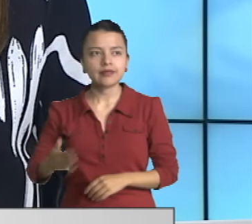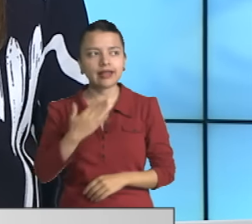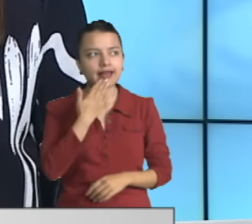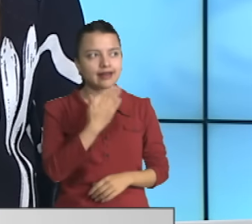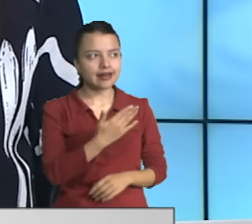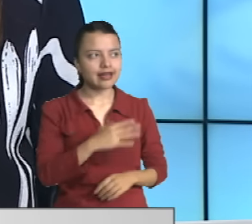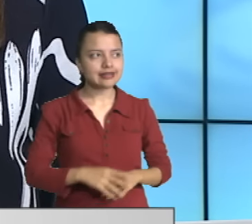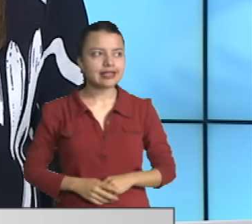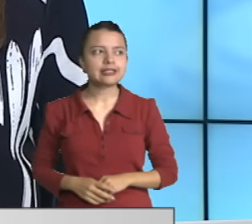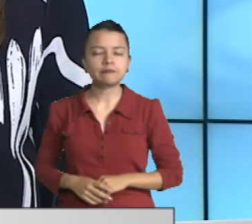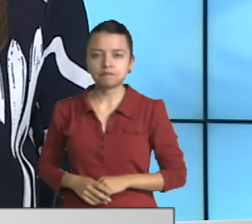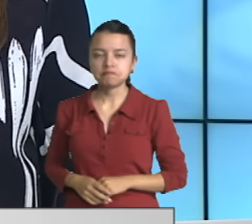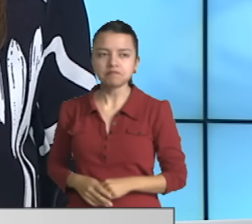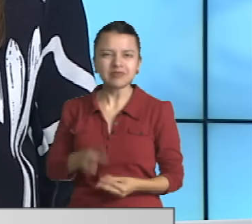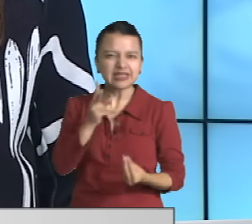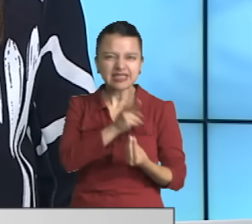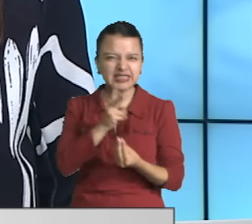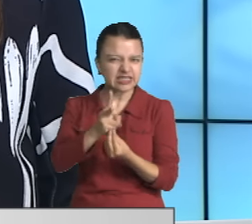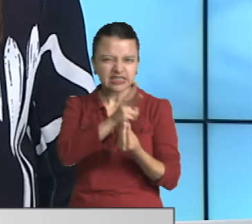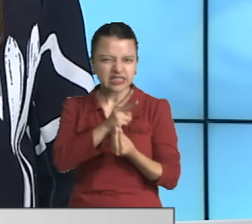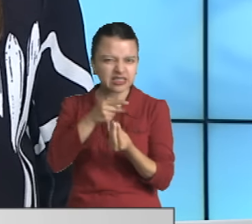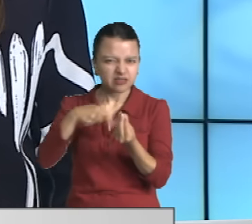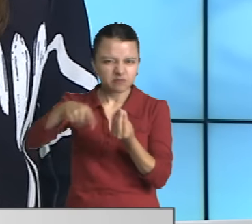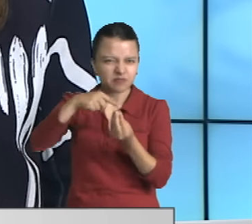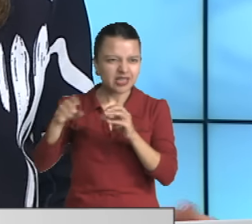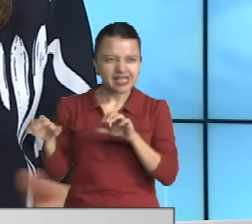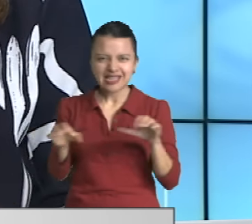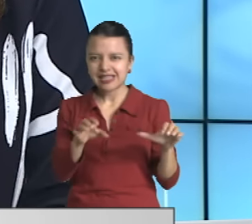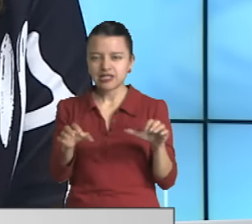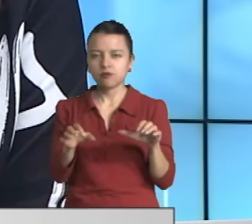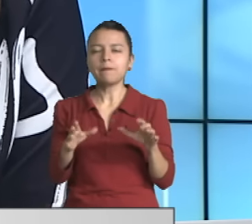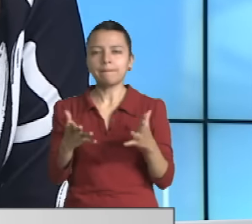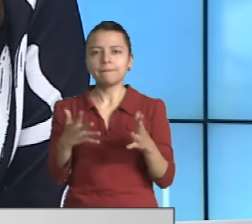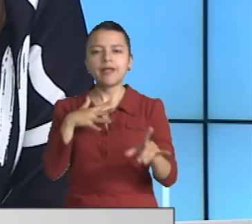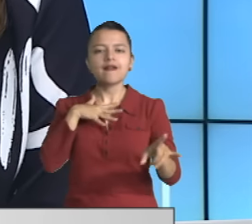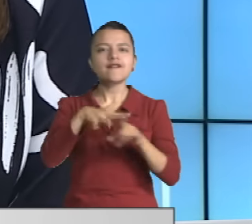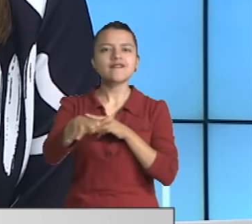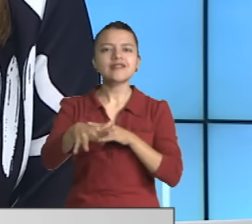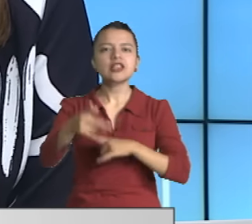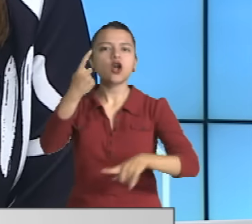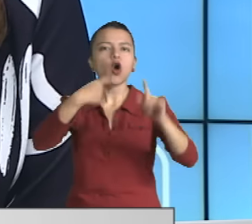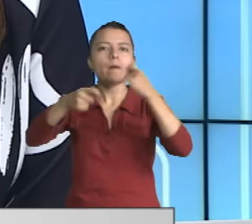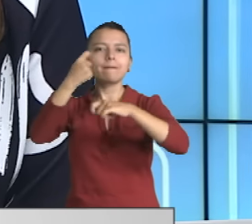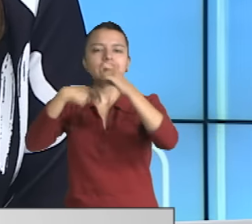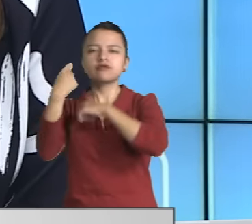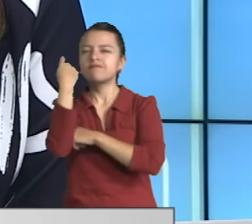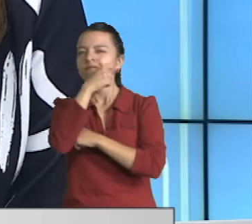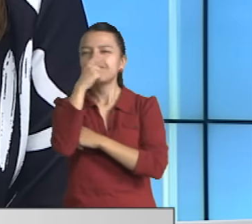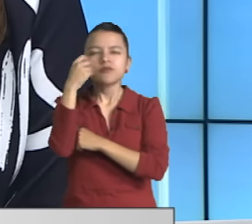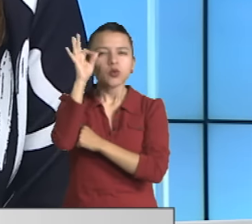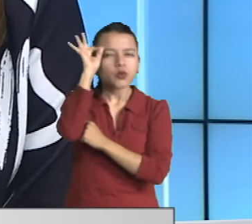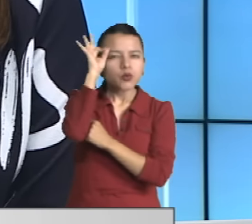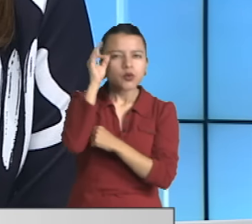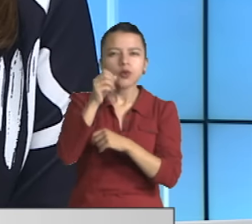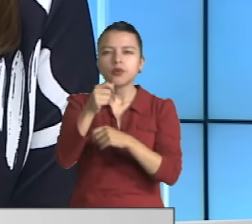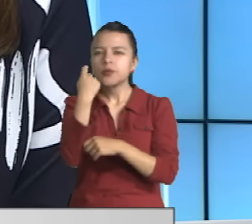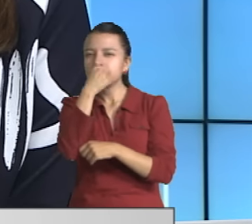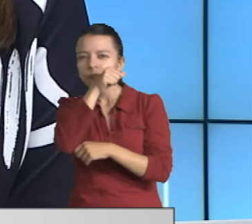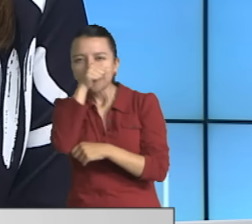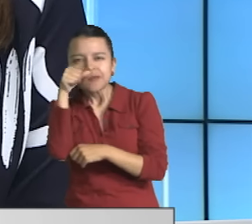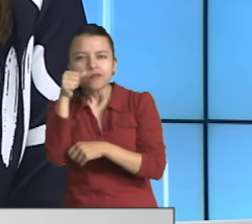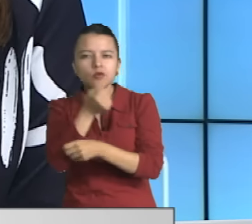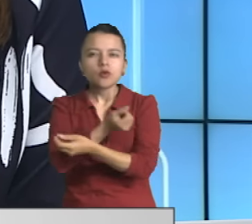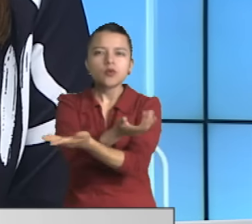la captura de varios de sus integrantes fue desarticulada una estructura delincuencial dedicada a la comercialización de estupefacientes durante el